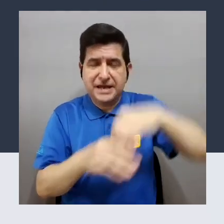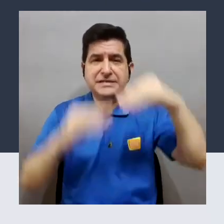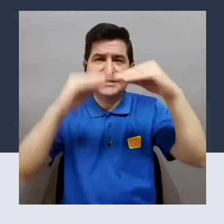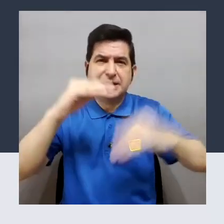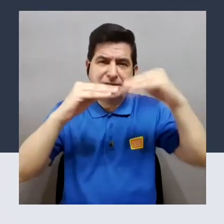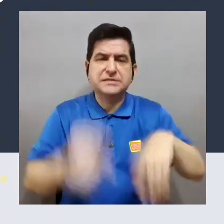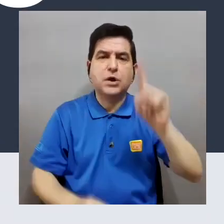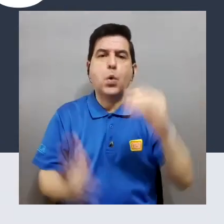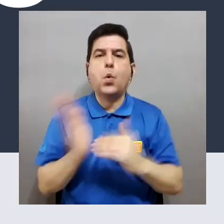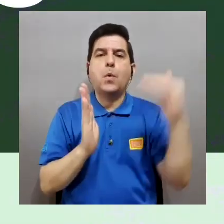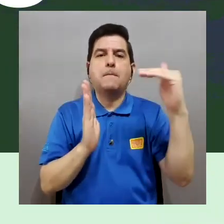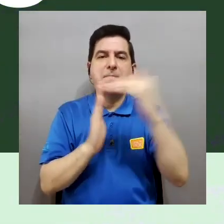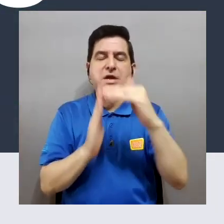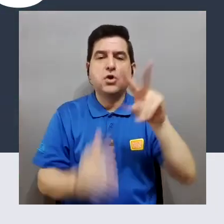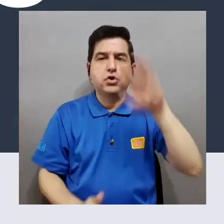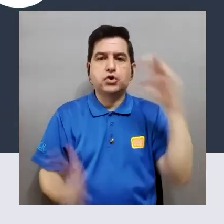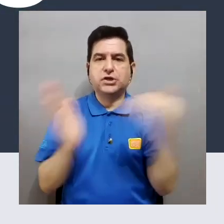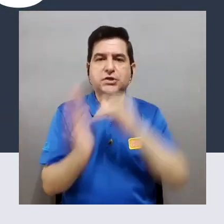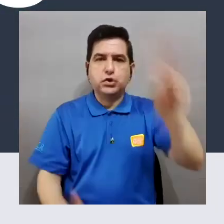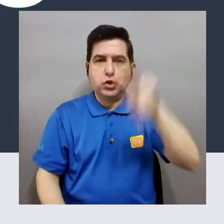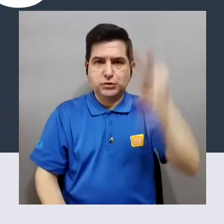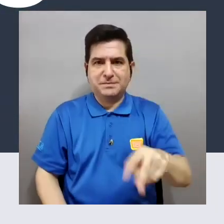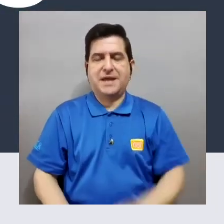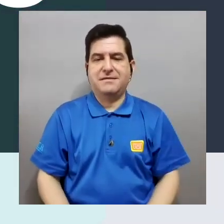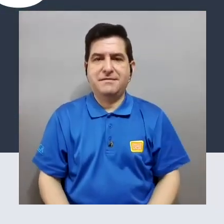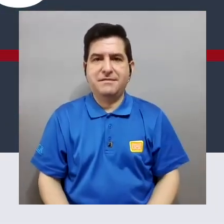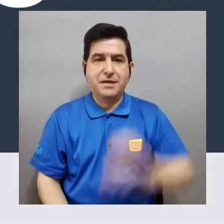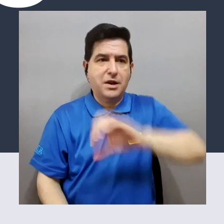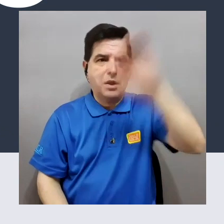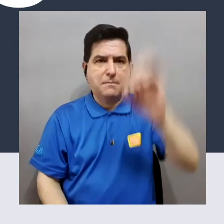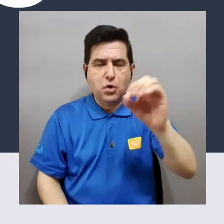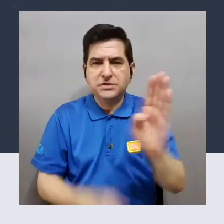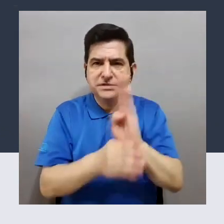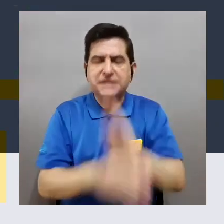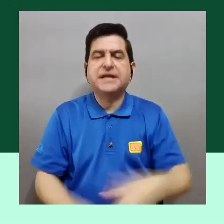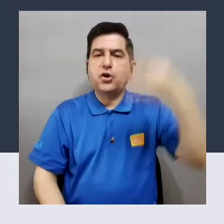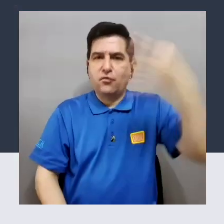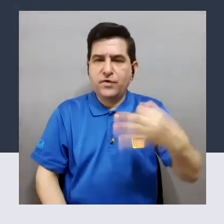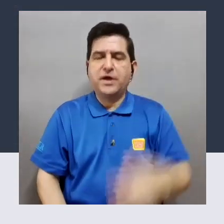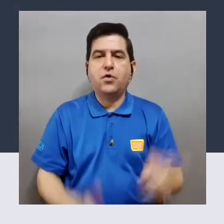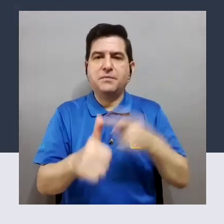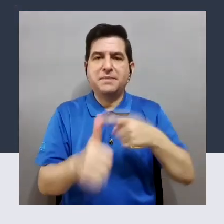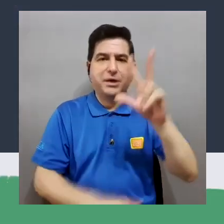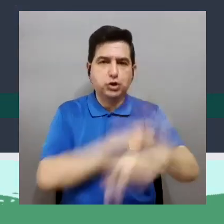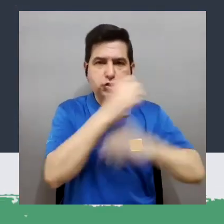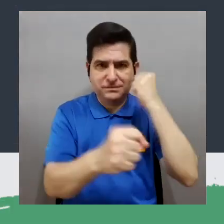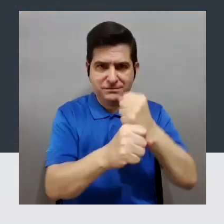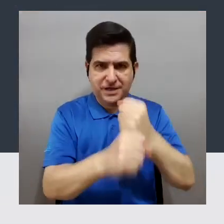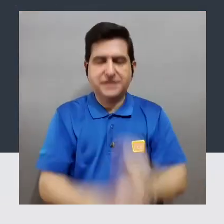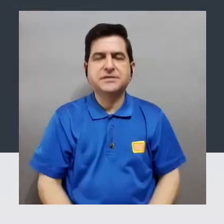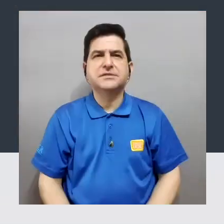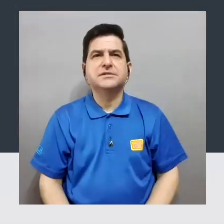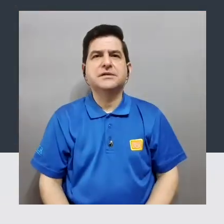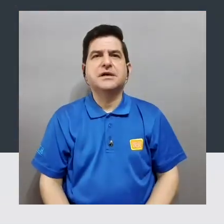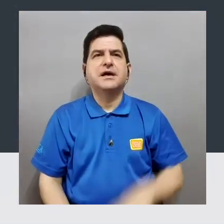totales mínimos cercanos al 1.200.000 colones. Las tasas de interés suelen ser fijas por hasta los primeros 3 años